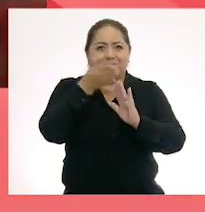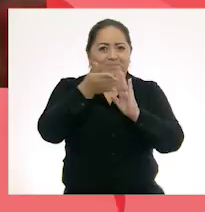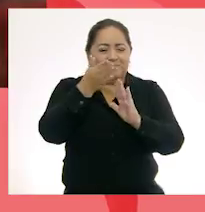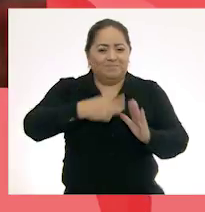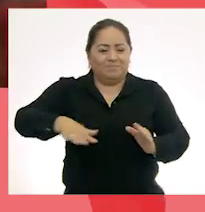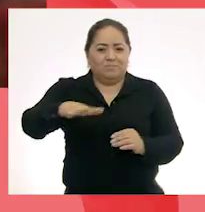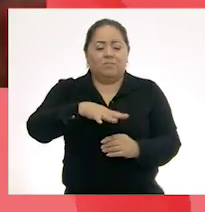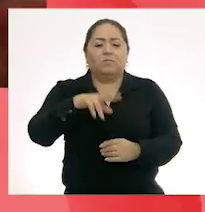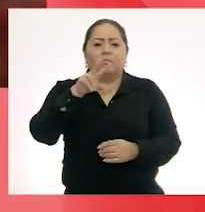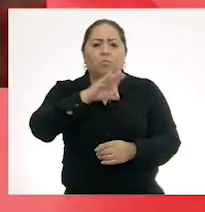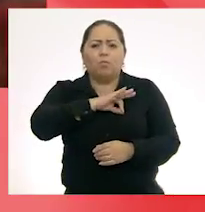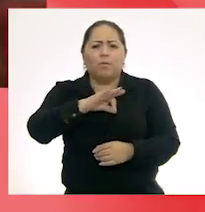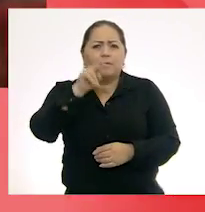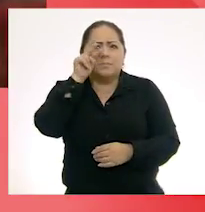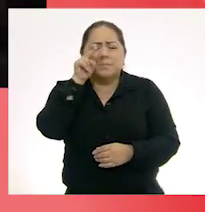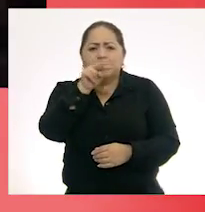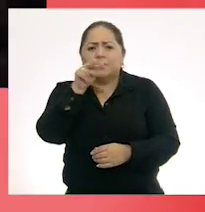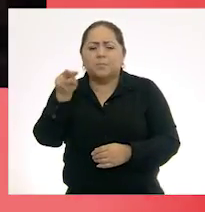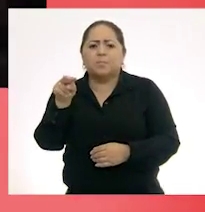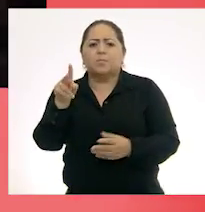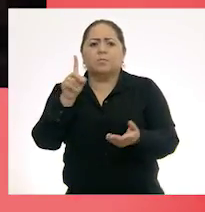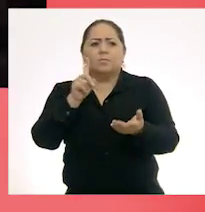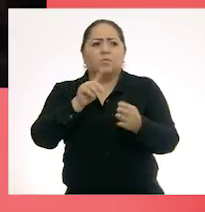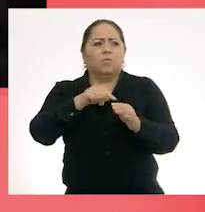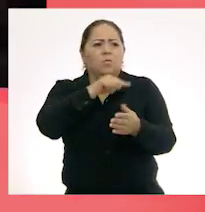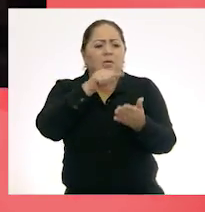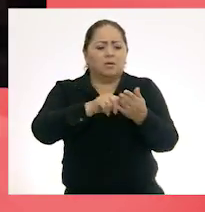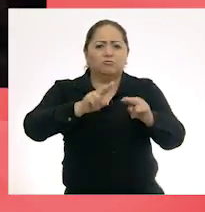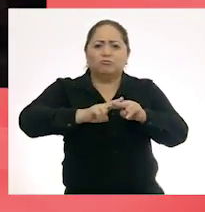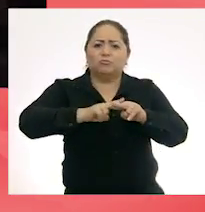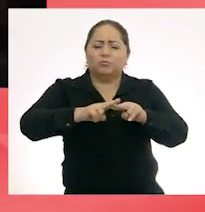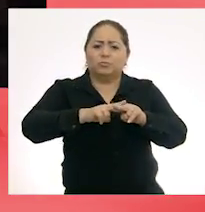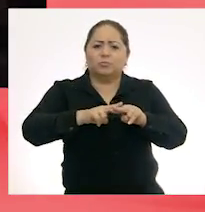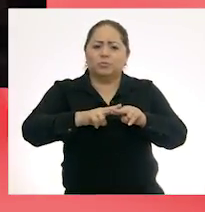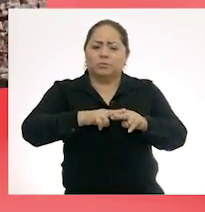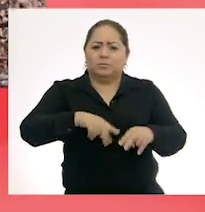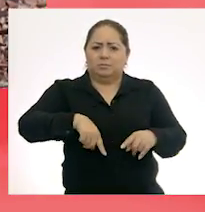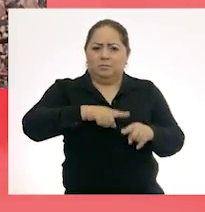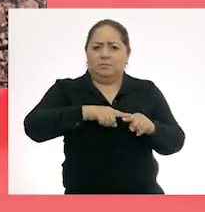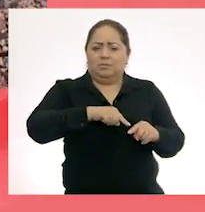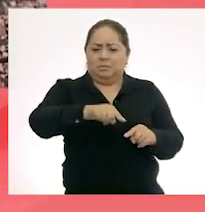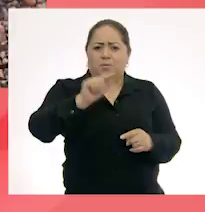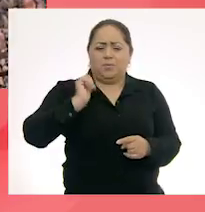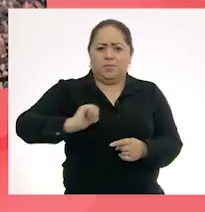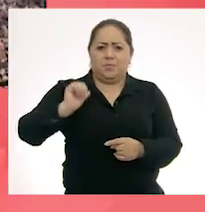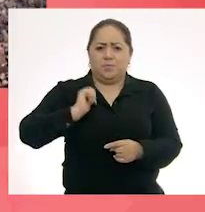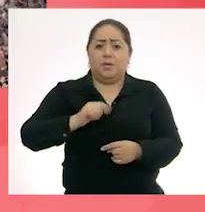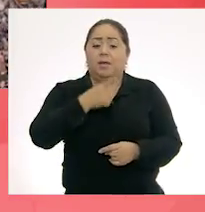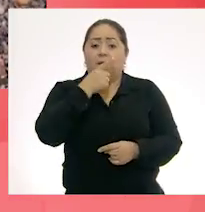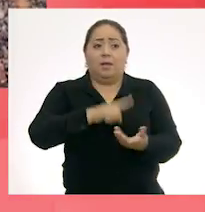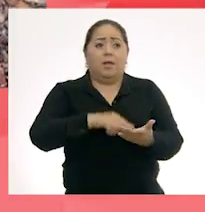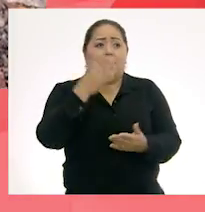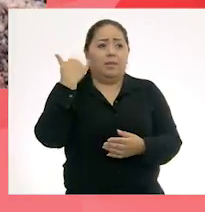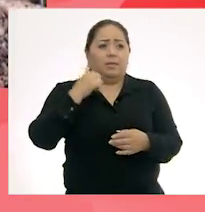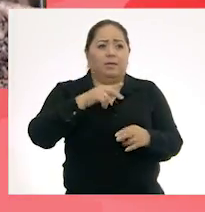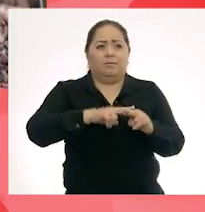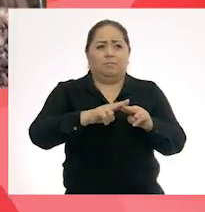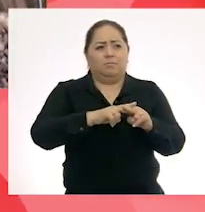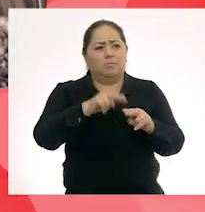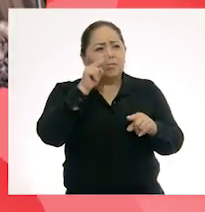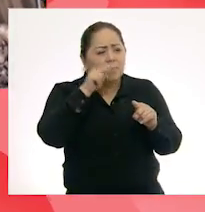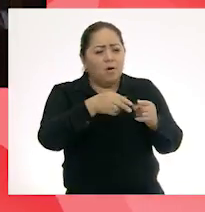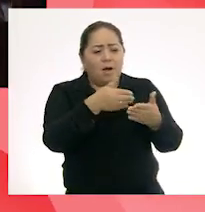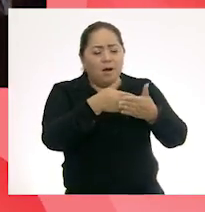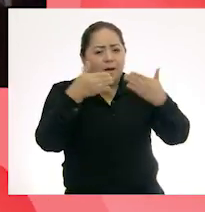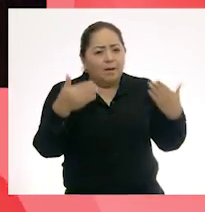restauración, podemos encontrar una estación de tren, una estación ferroviaria, que el tren lo comprenden hoy